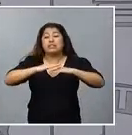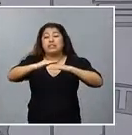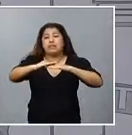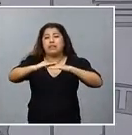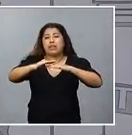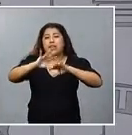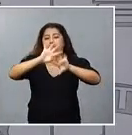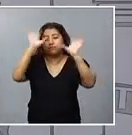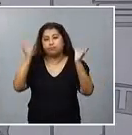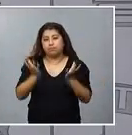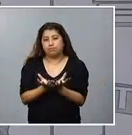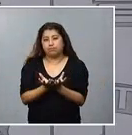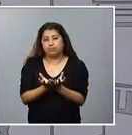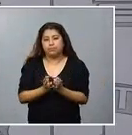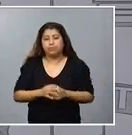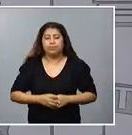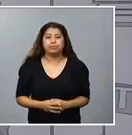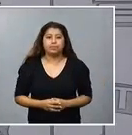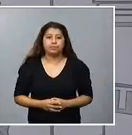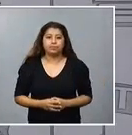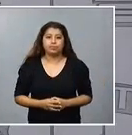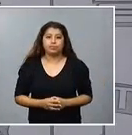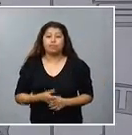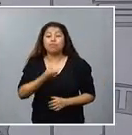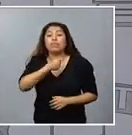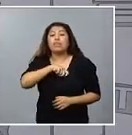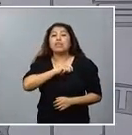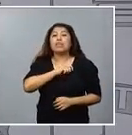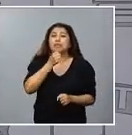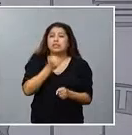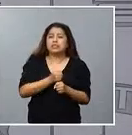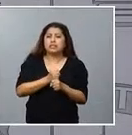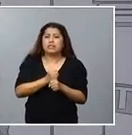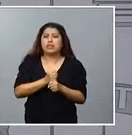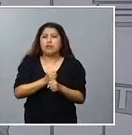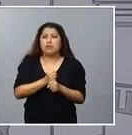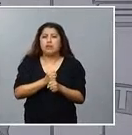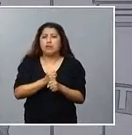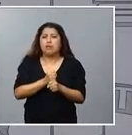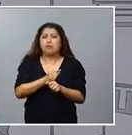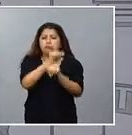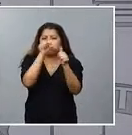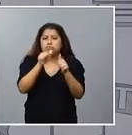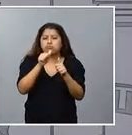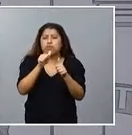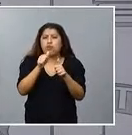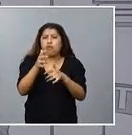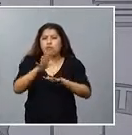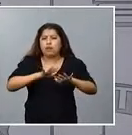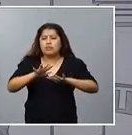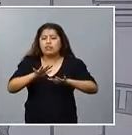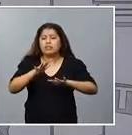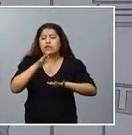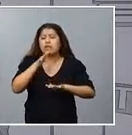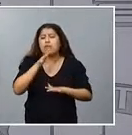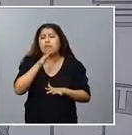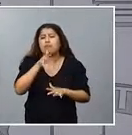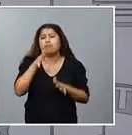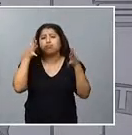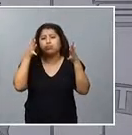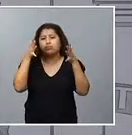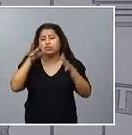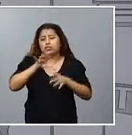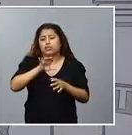internacional. España está trabajando activamente como presidencia del Consejo de la Unión Europea, tanto